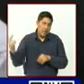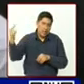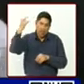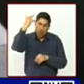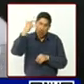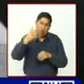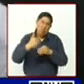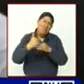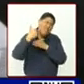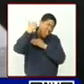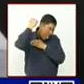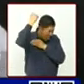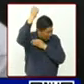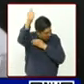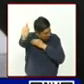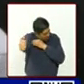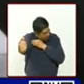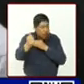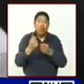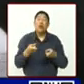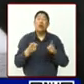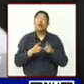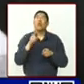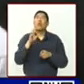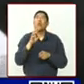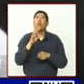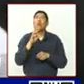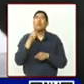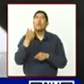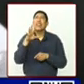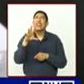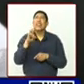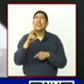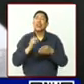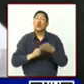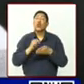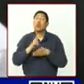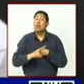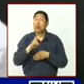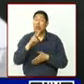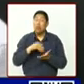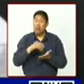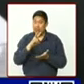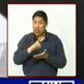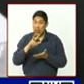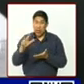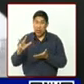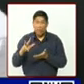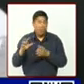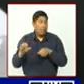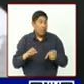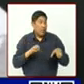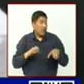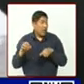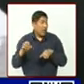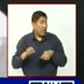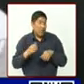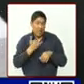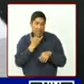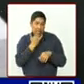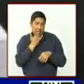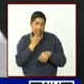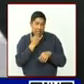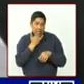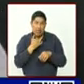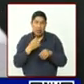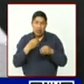Arriba, la cual en fecha 17 de noviembre del 2023 ha generado algunos actos irregulares